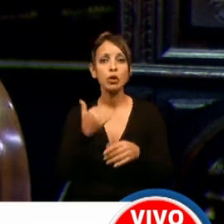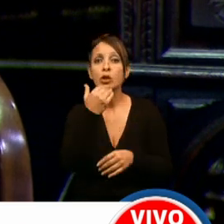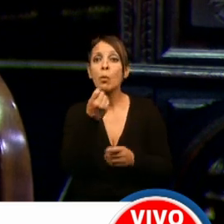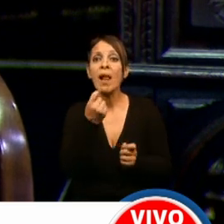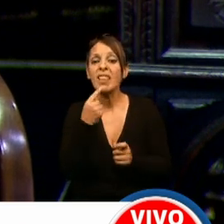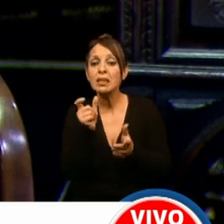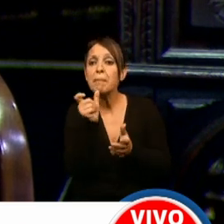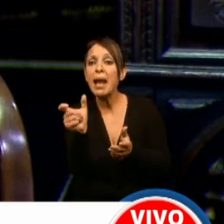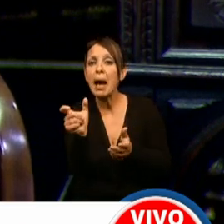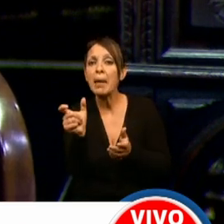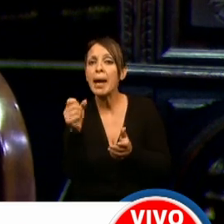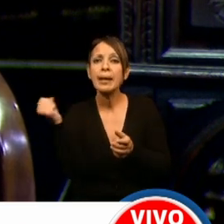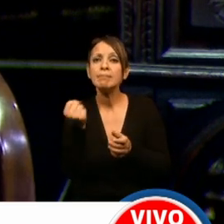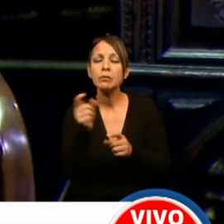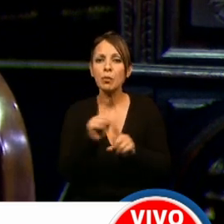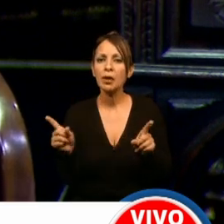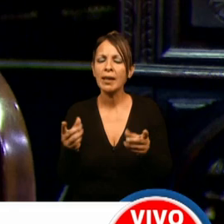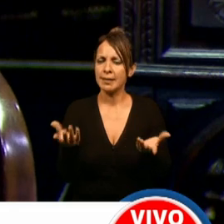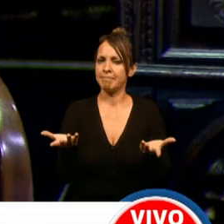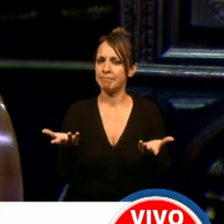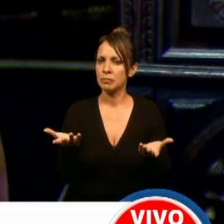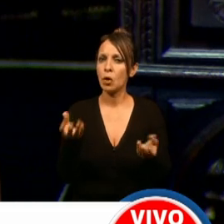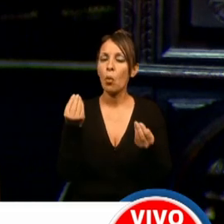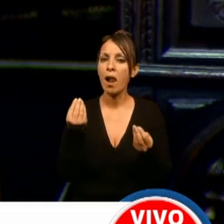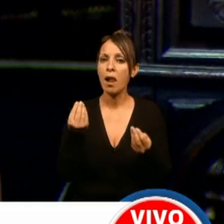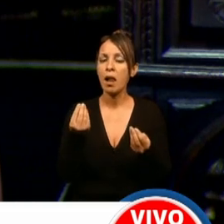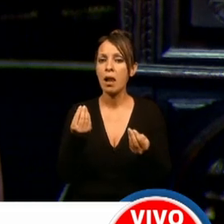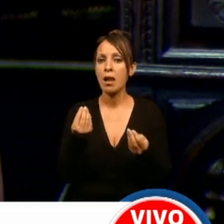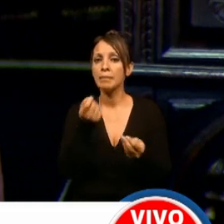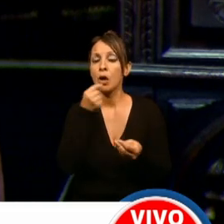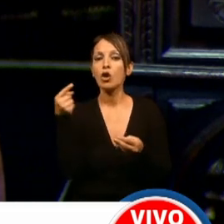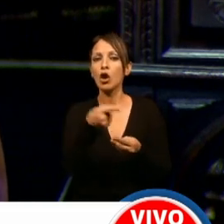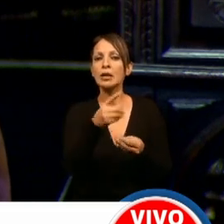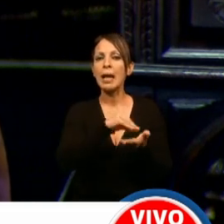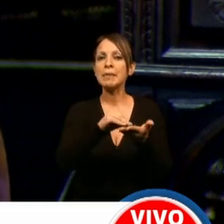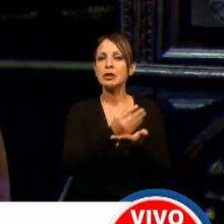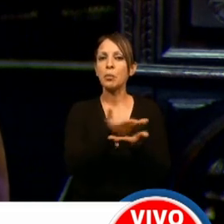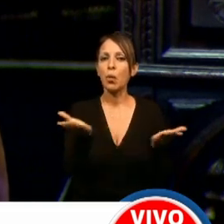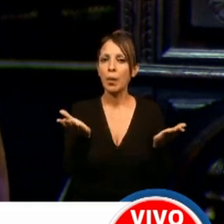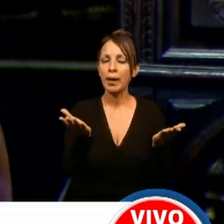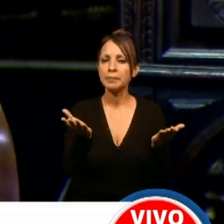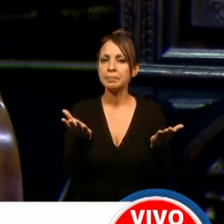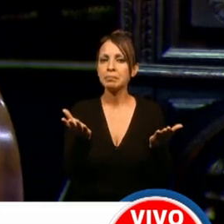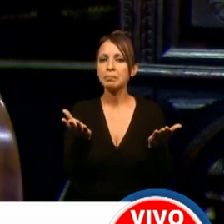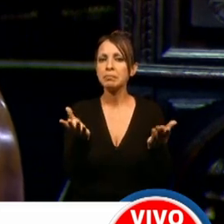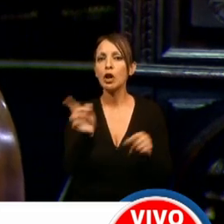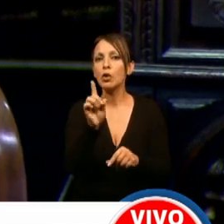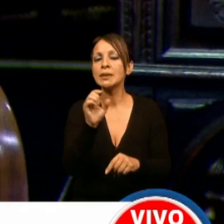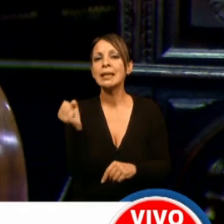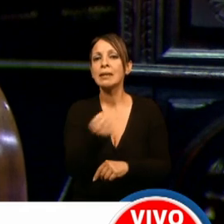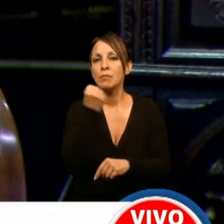irrelevantes no son irrelevantes son irrelevantes los delitos contra la administración pública son irrelevantes